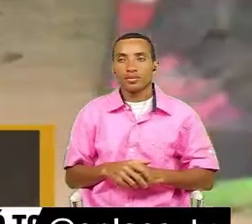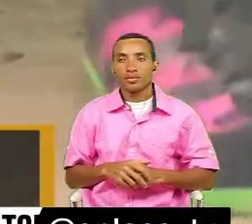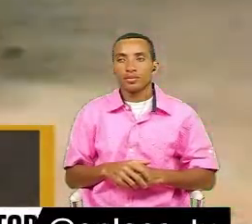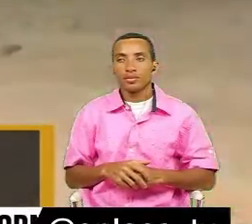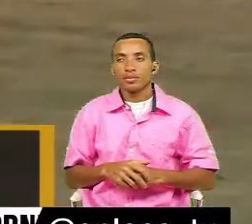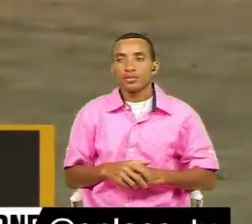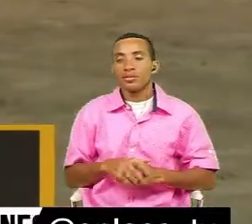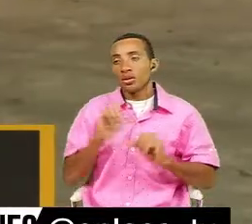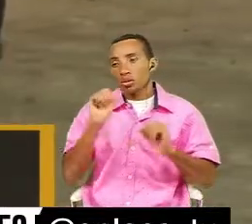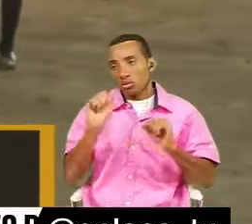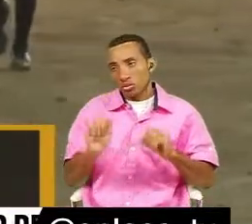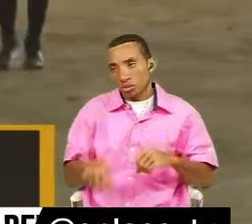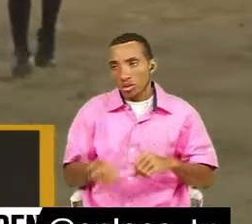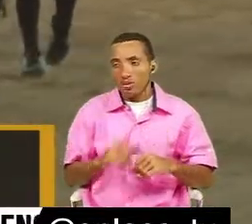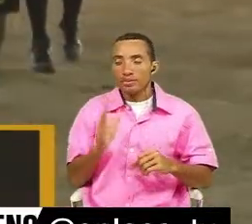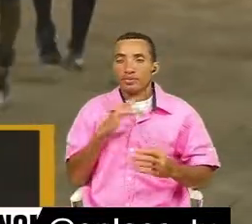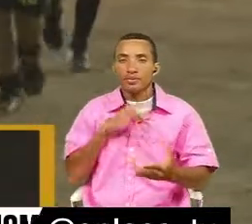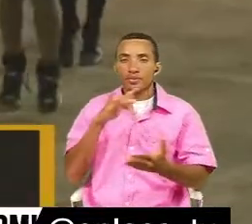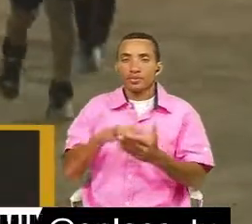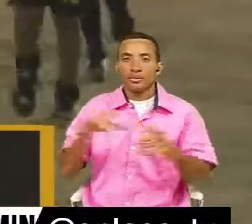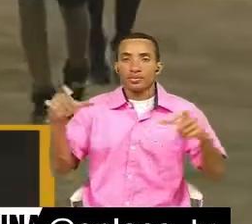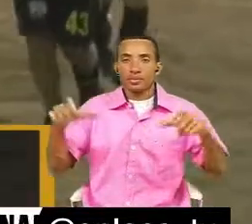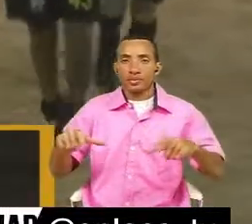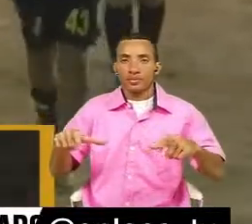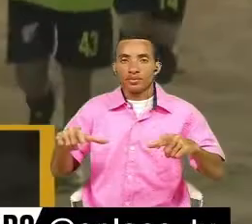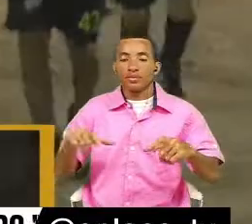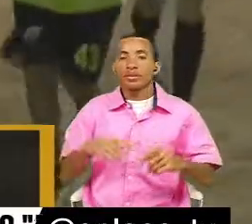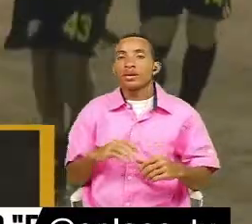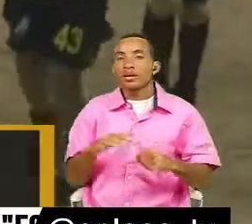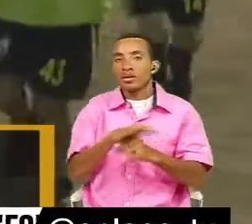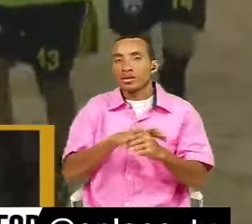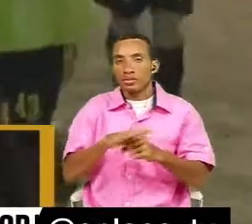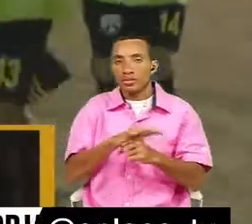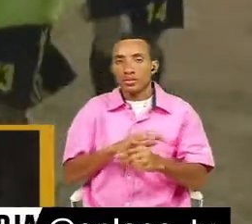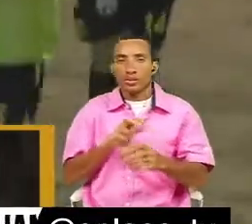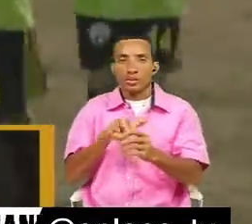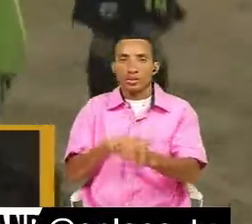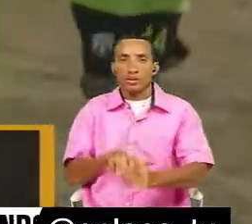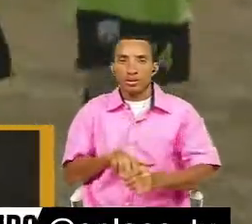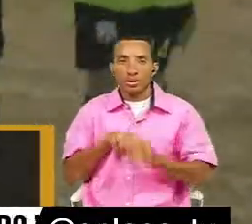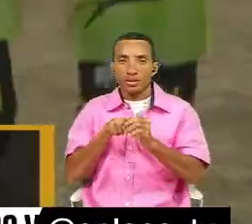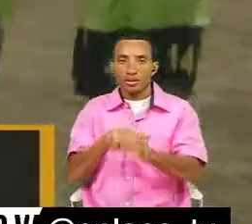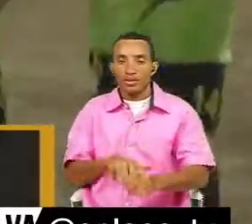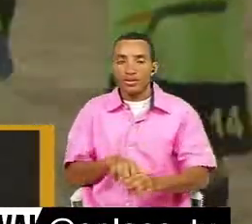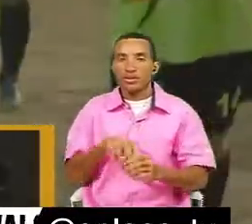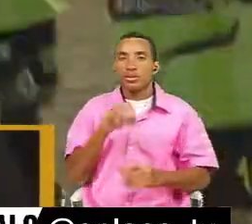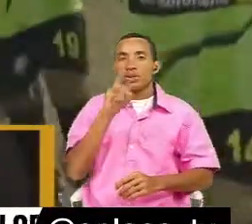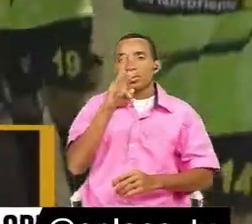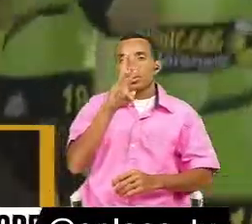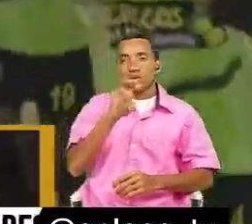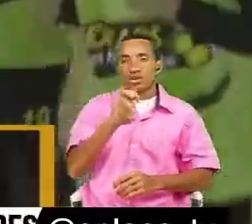321-370-7869 o dirigirse a la cancha del barrio Las Granjas de 6 a 8 de la noche de martes a jueves. Hoy también